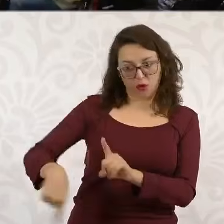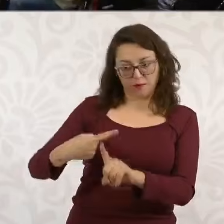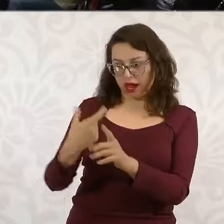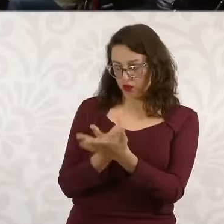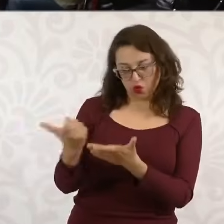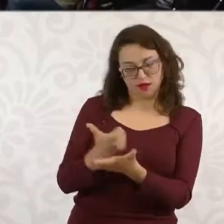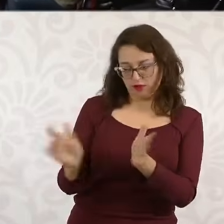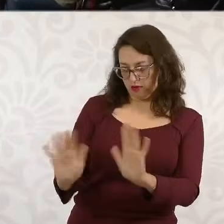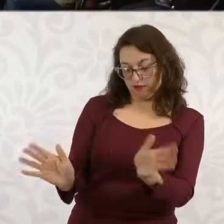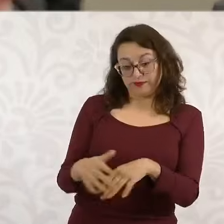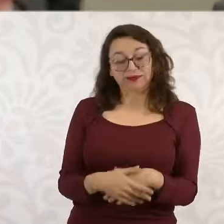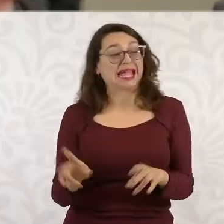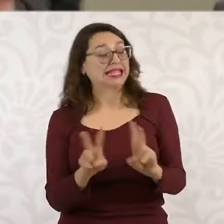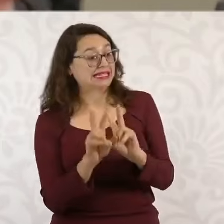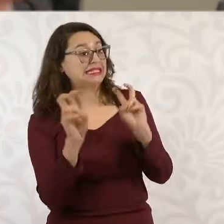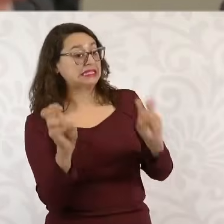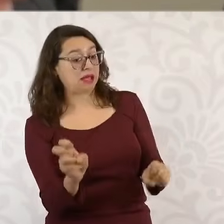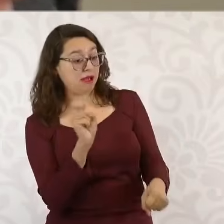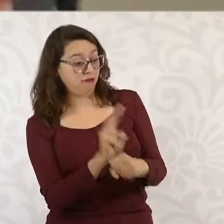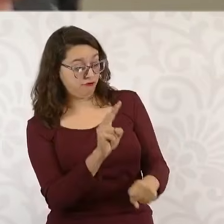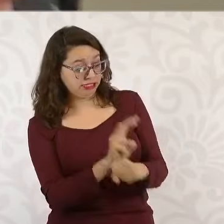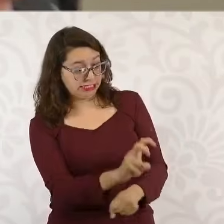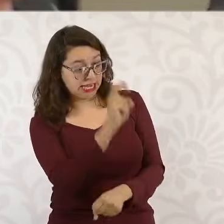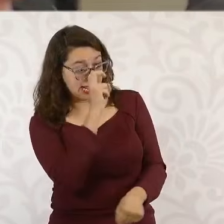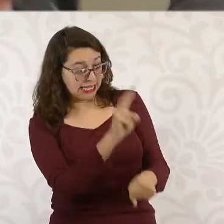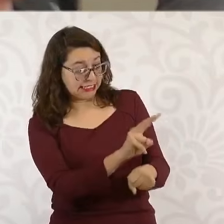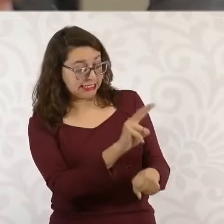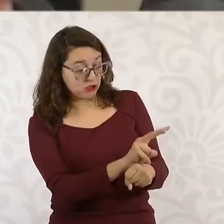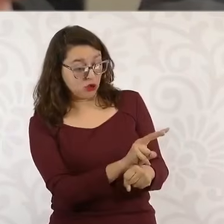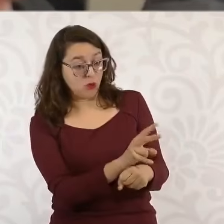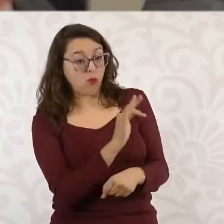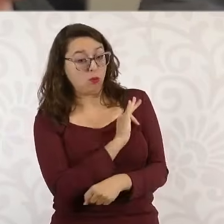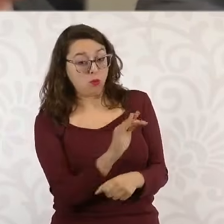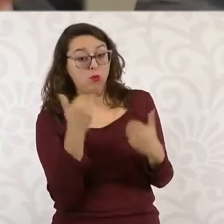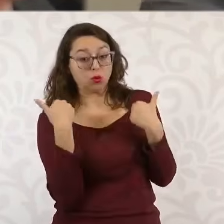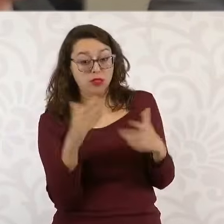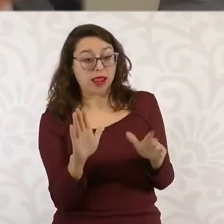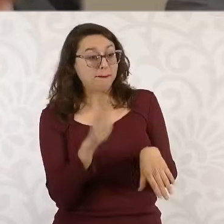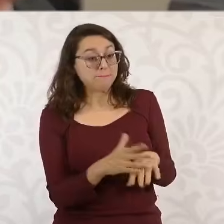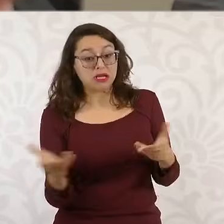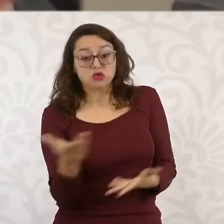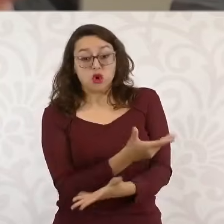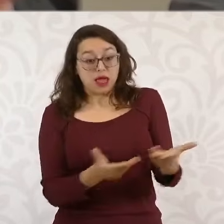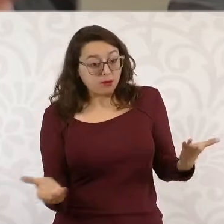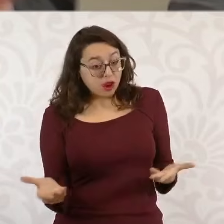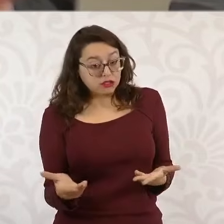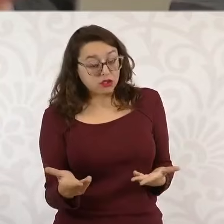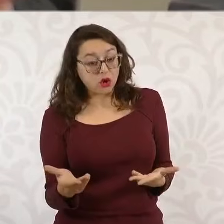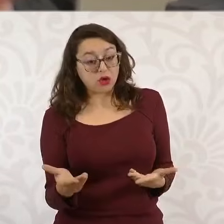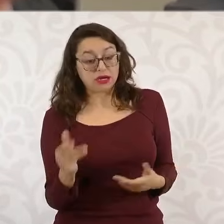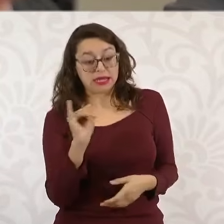Sí. en el caso de la fiscalización, Presidenta, ¿se tiene contemplado que haya una mayor, digamos, colaboración del